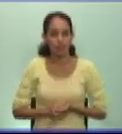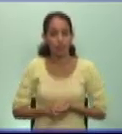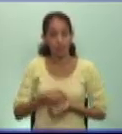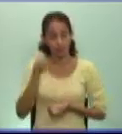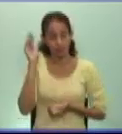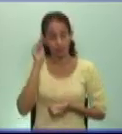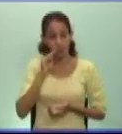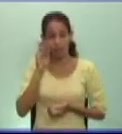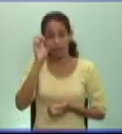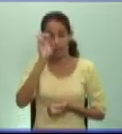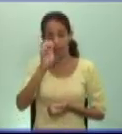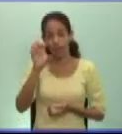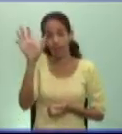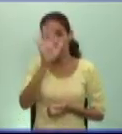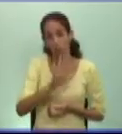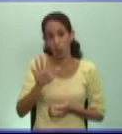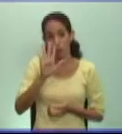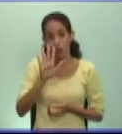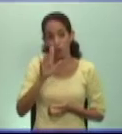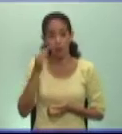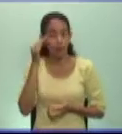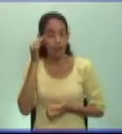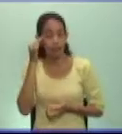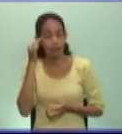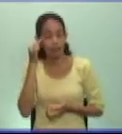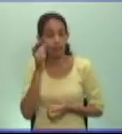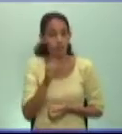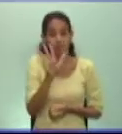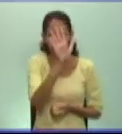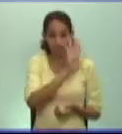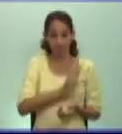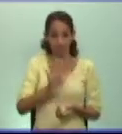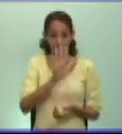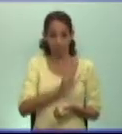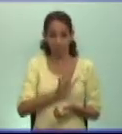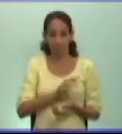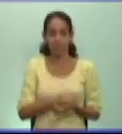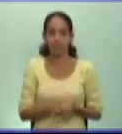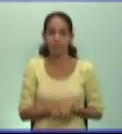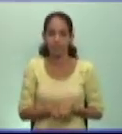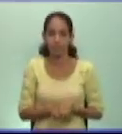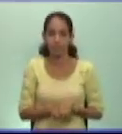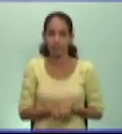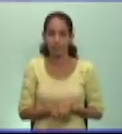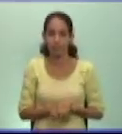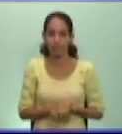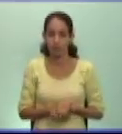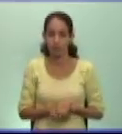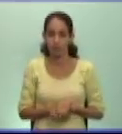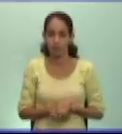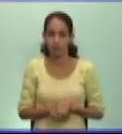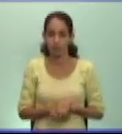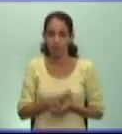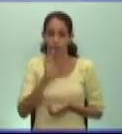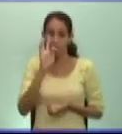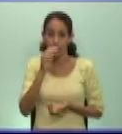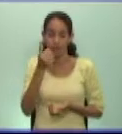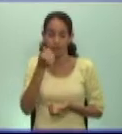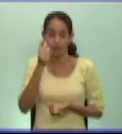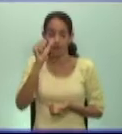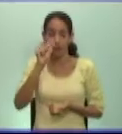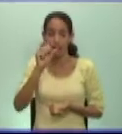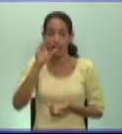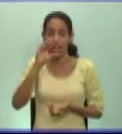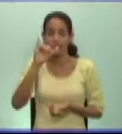Asia. Una guerra donde el eje fascista lleva la línea de